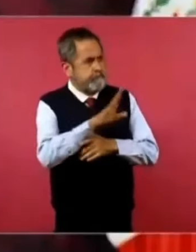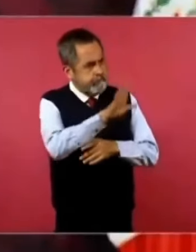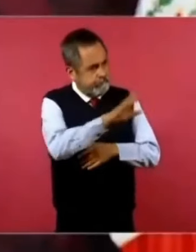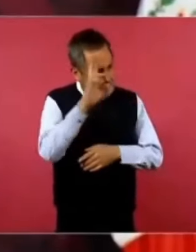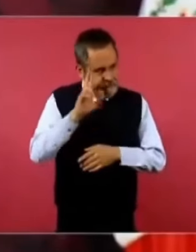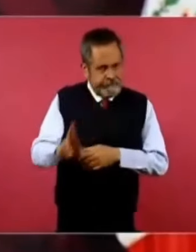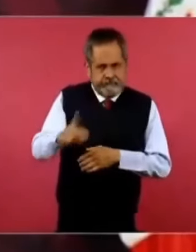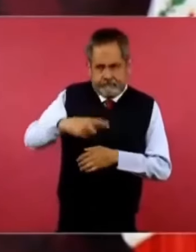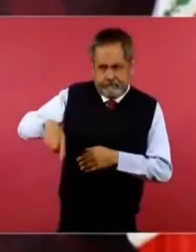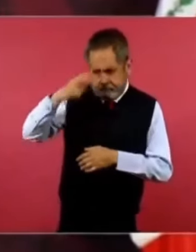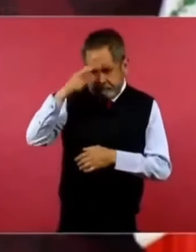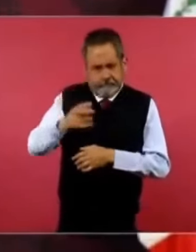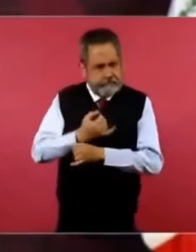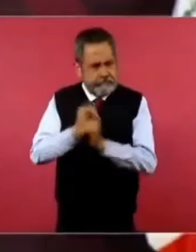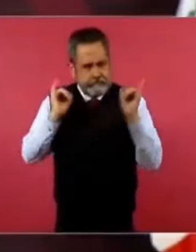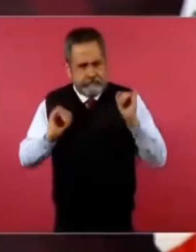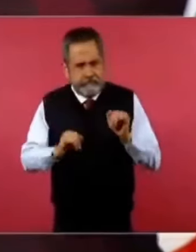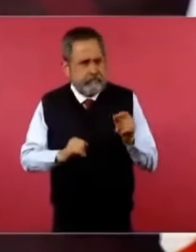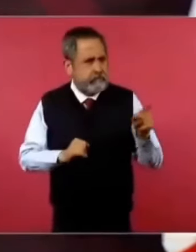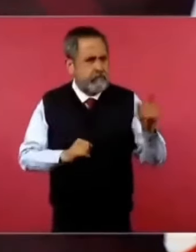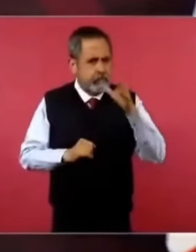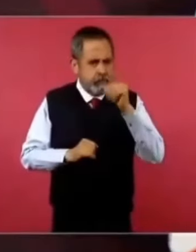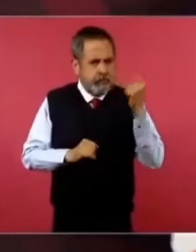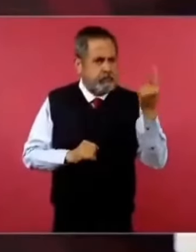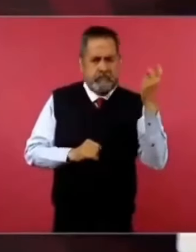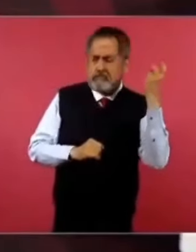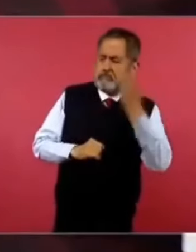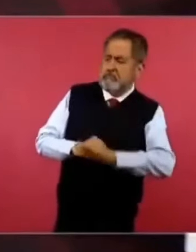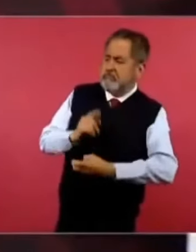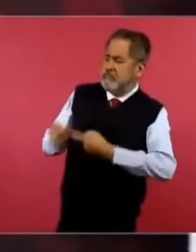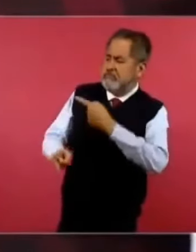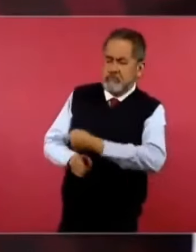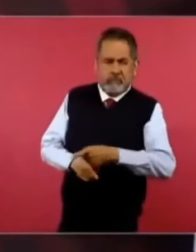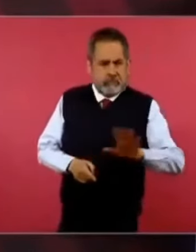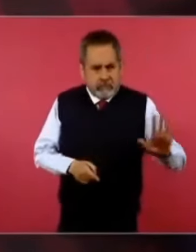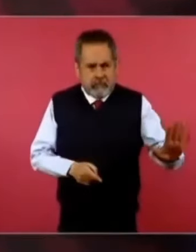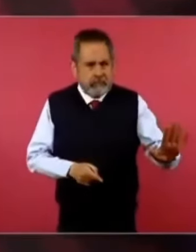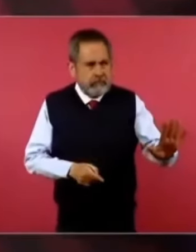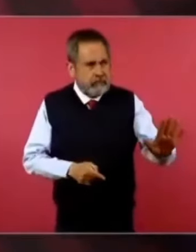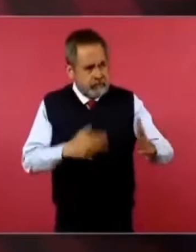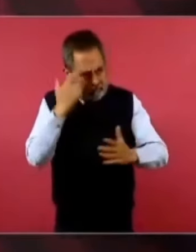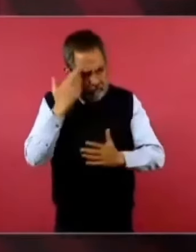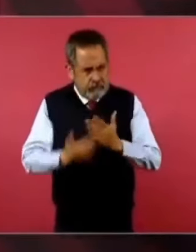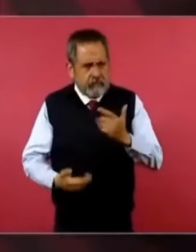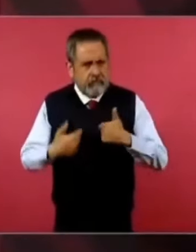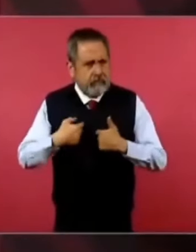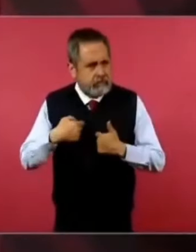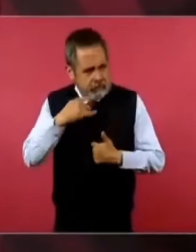estar haciendo esos señalamientos que eran